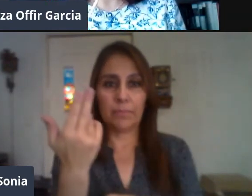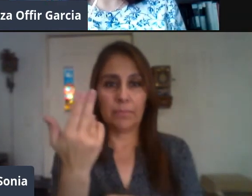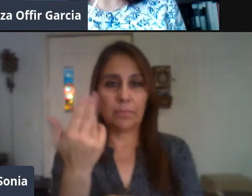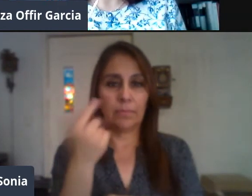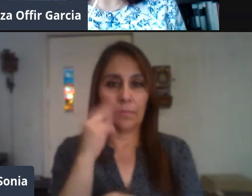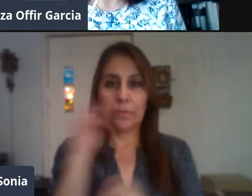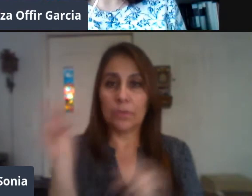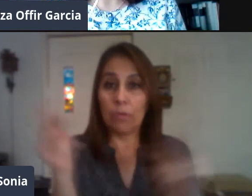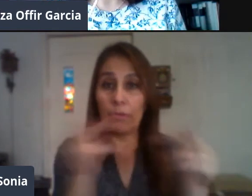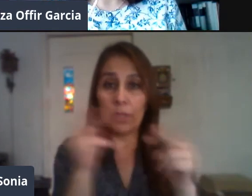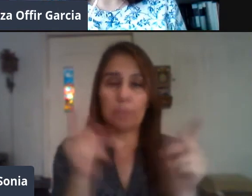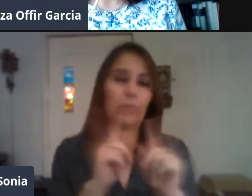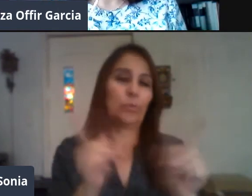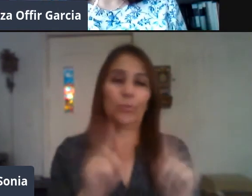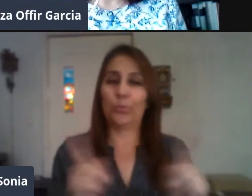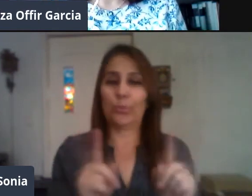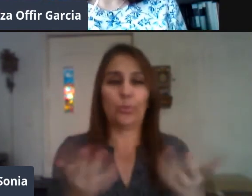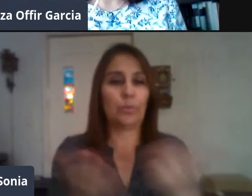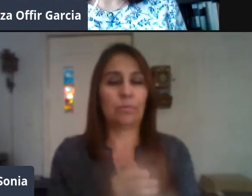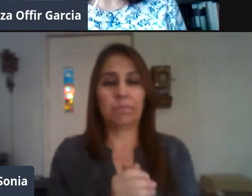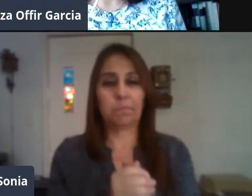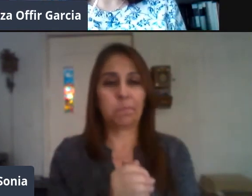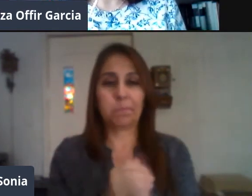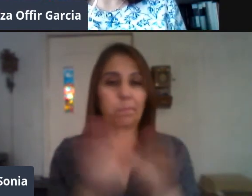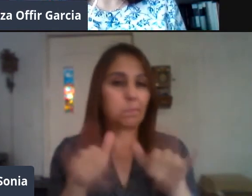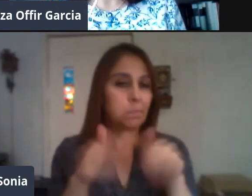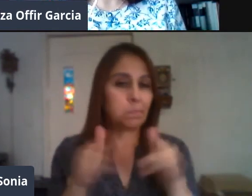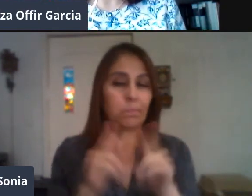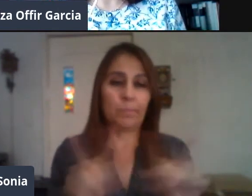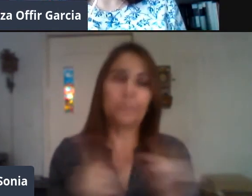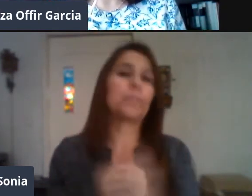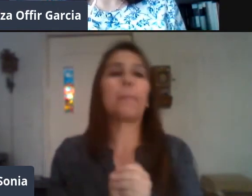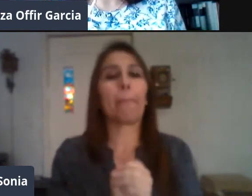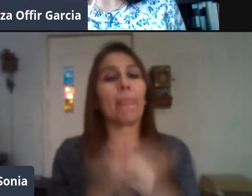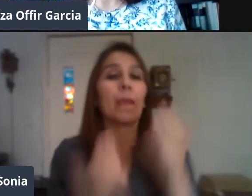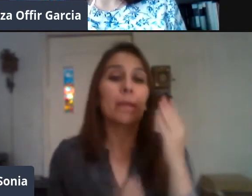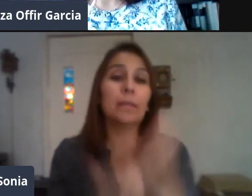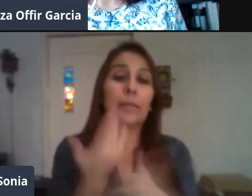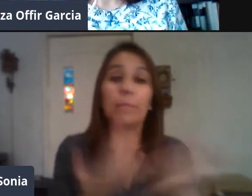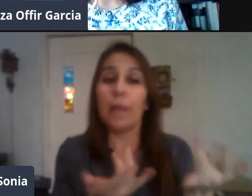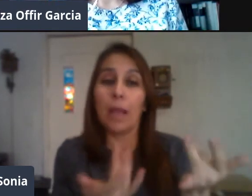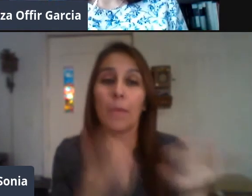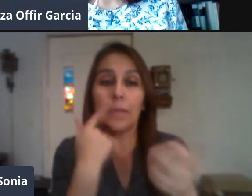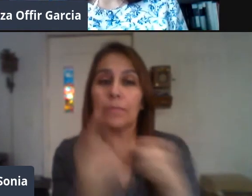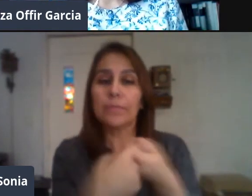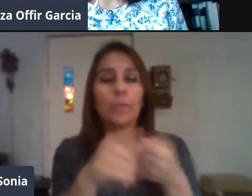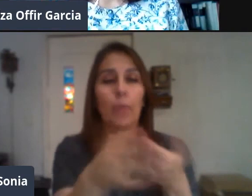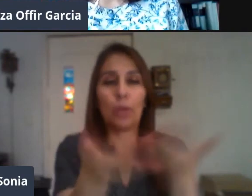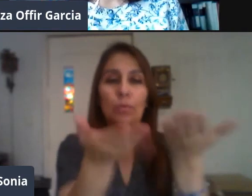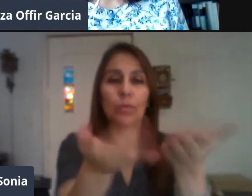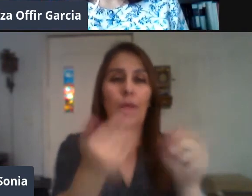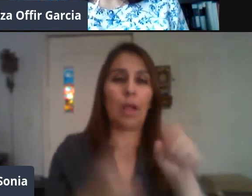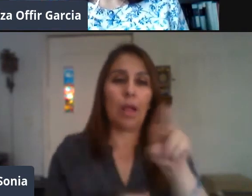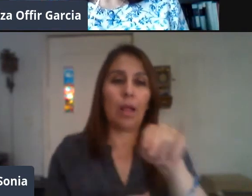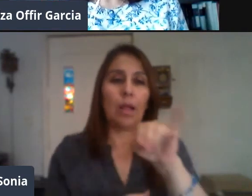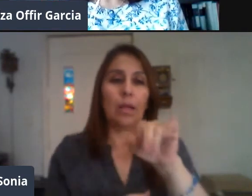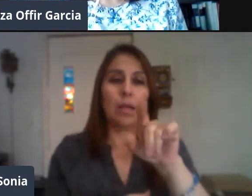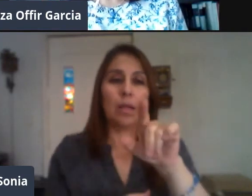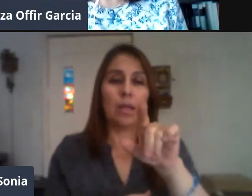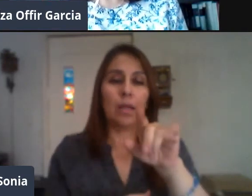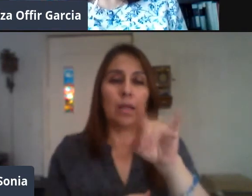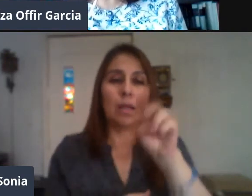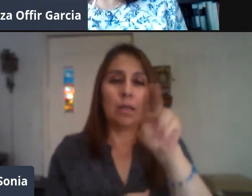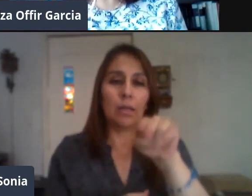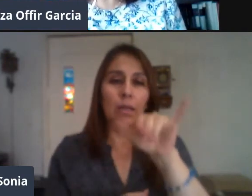soy un joven esperamos que comience a conectarse dale vista tú nos vas contando mientras tanto bueno